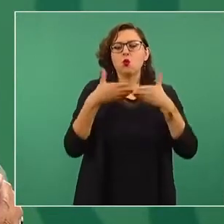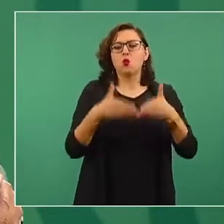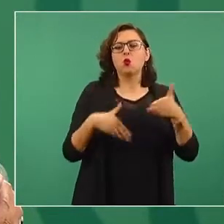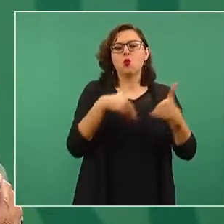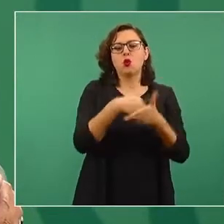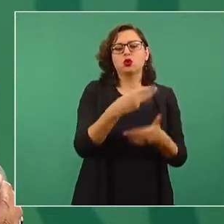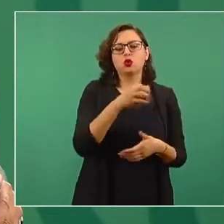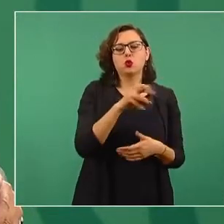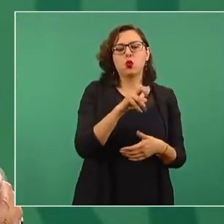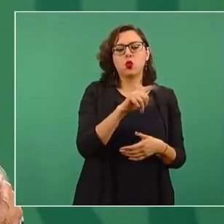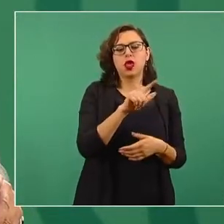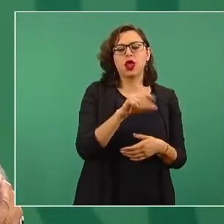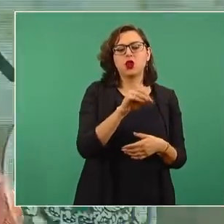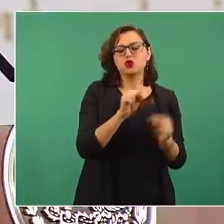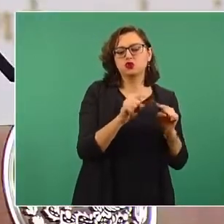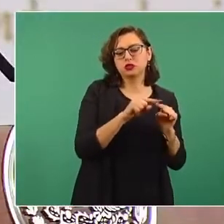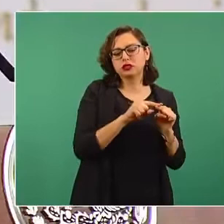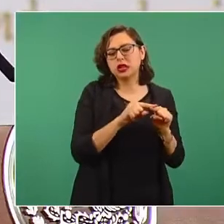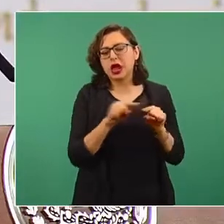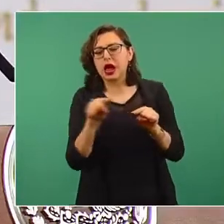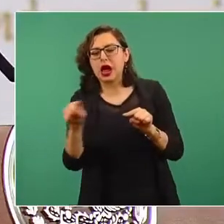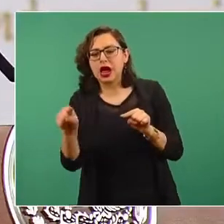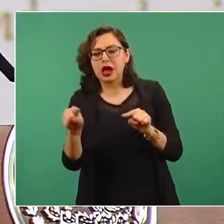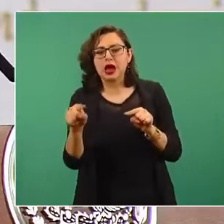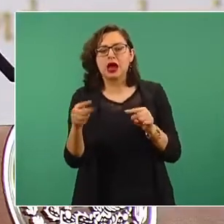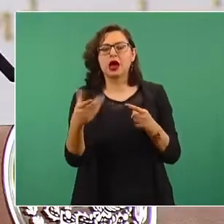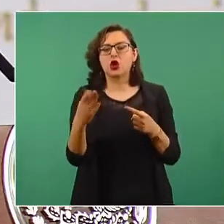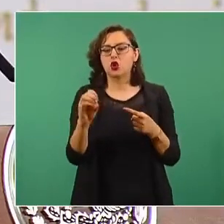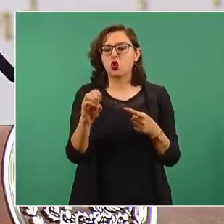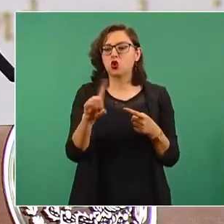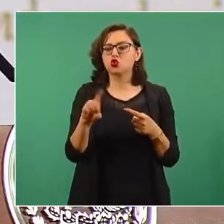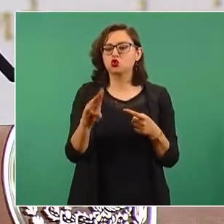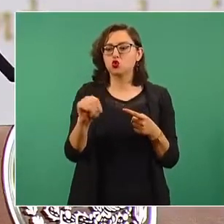cruzan para Ferris. Y las mujeres,